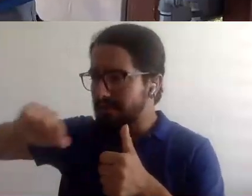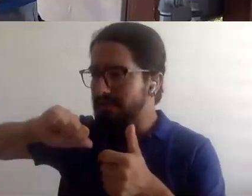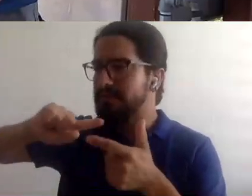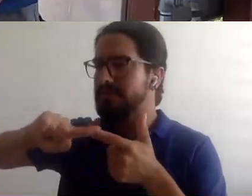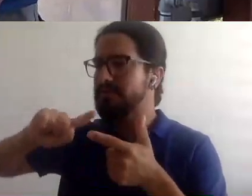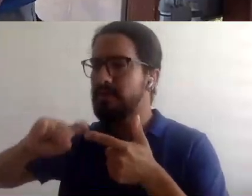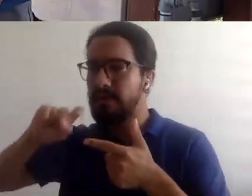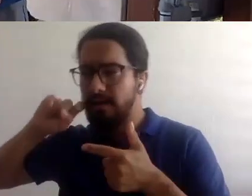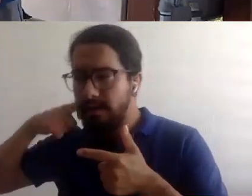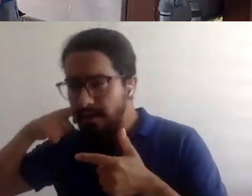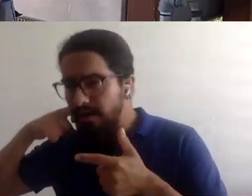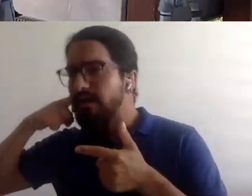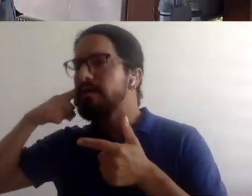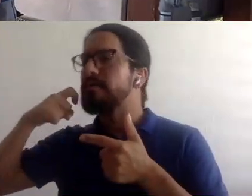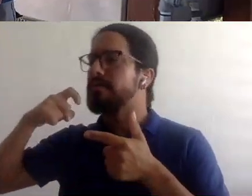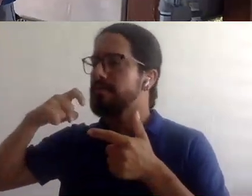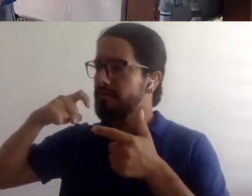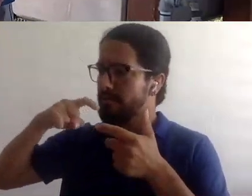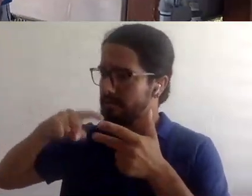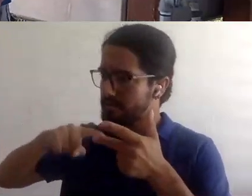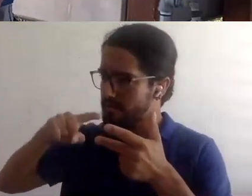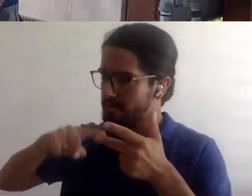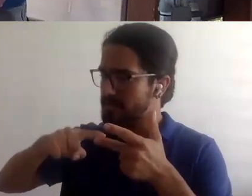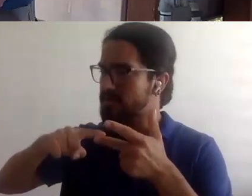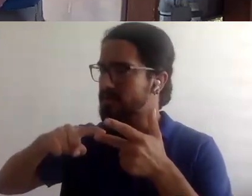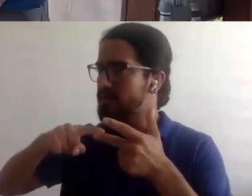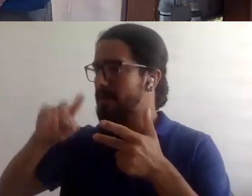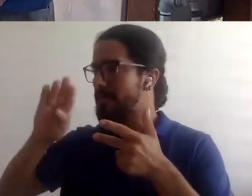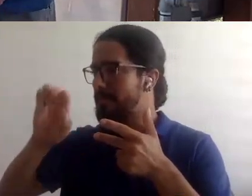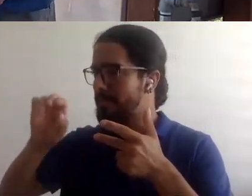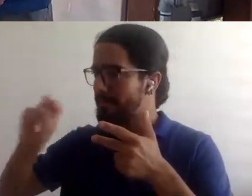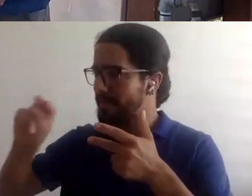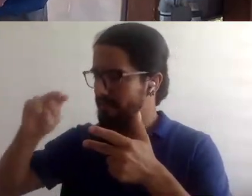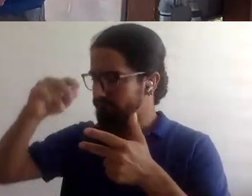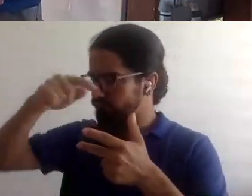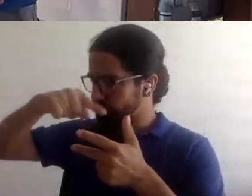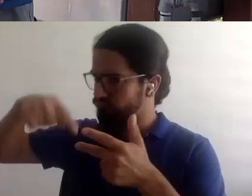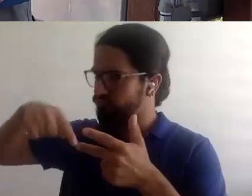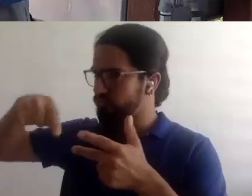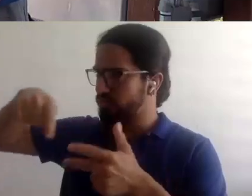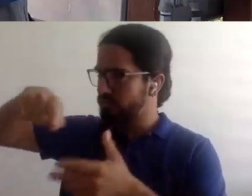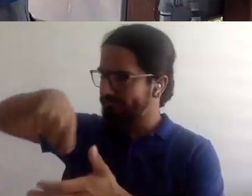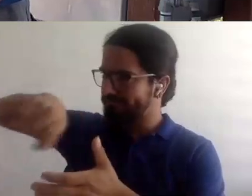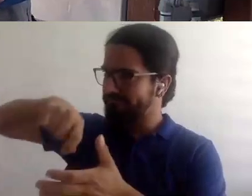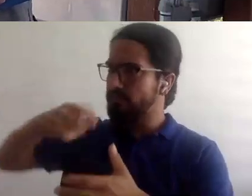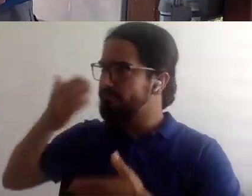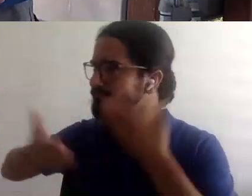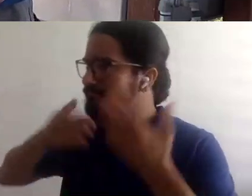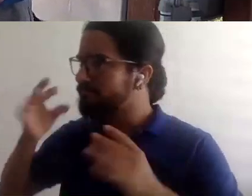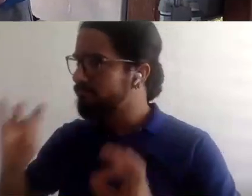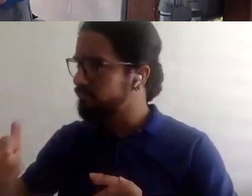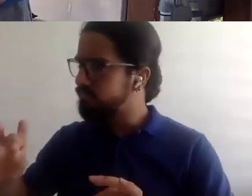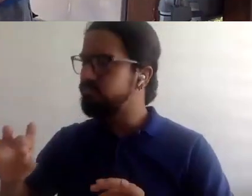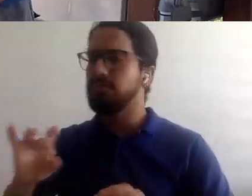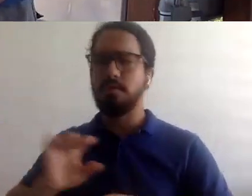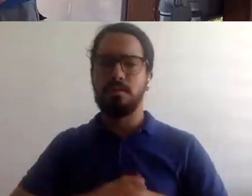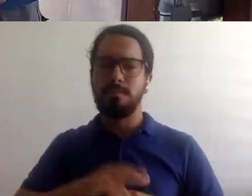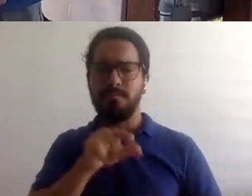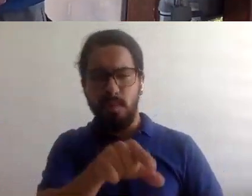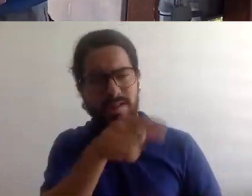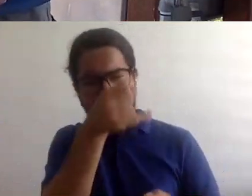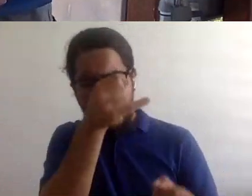asada. Uh-huh. Qué rico guisadito, huele muy rico. Y veo que la planta la dejan al